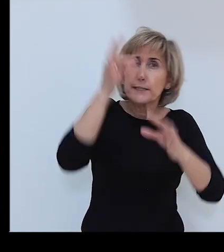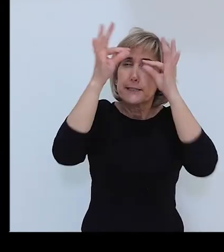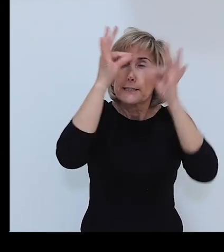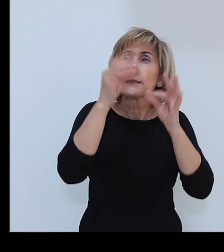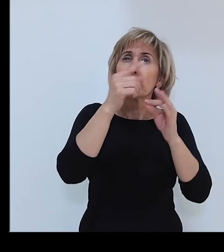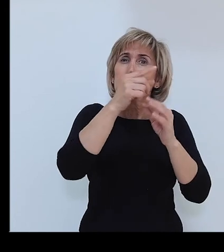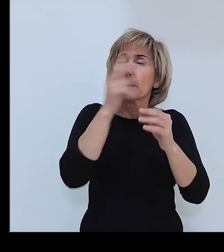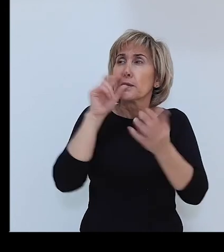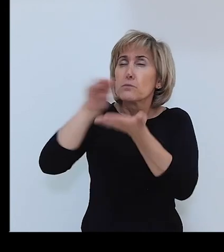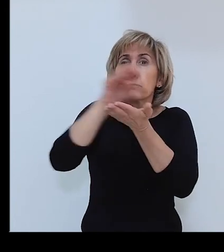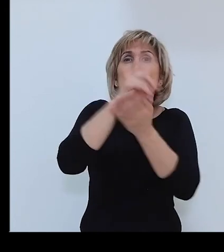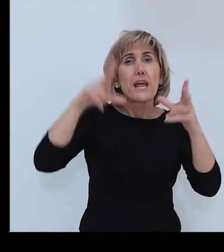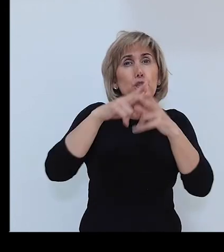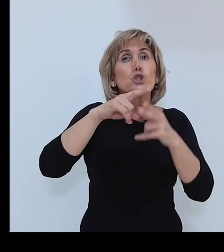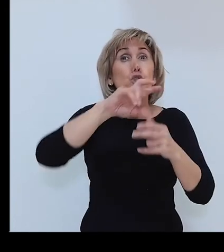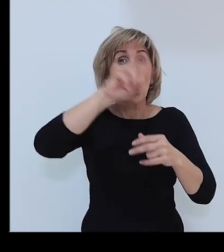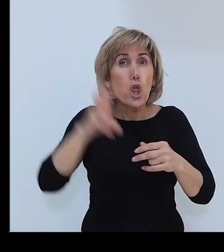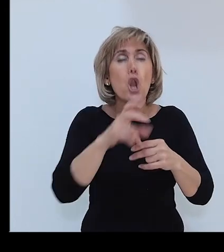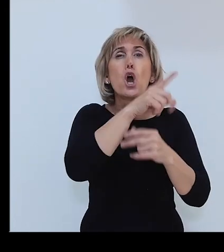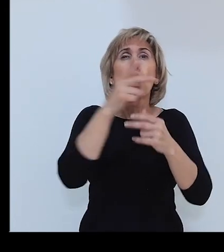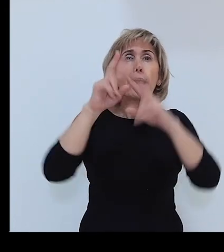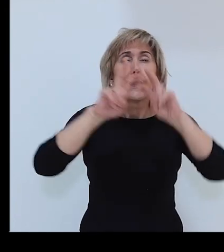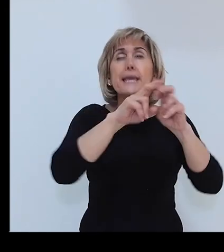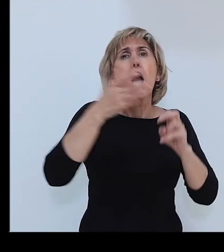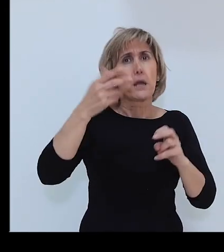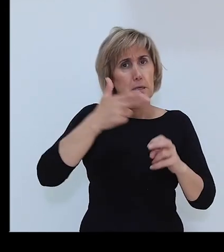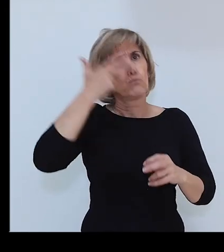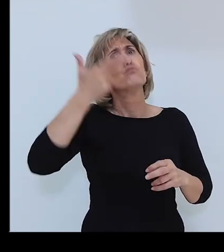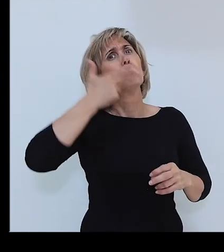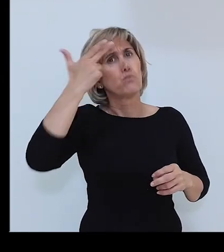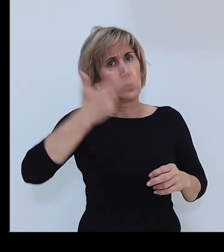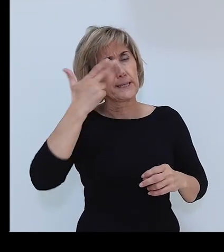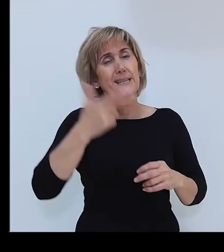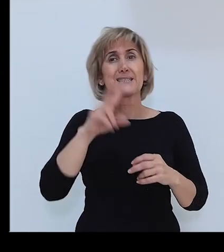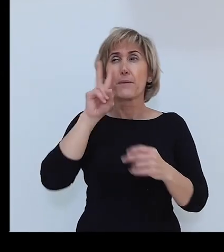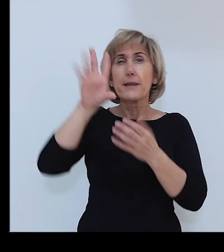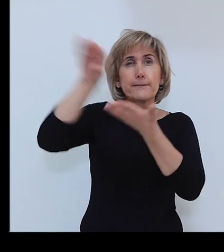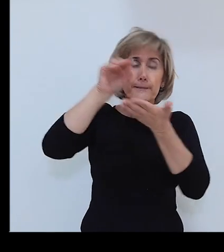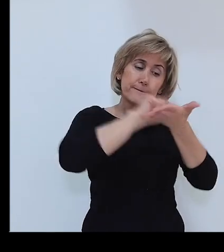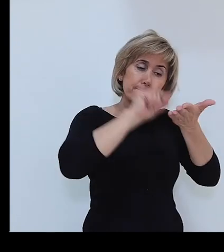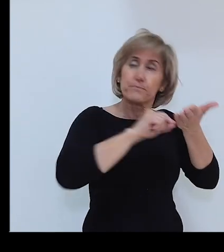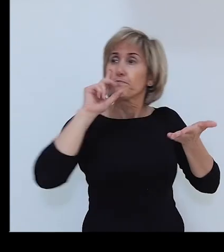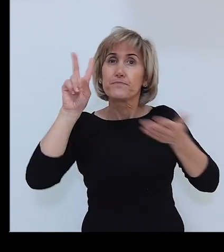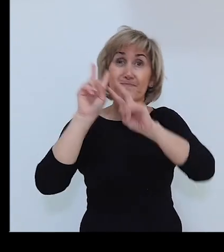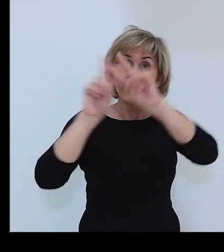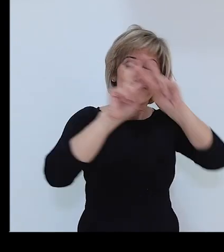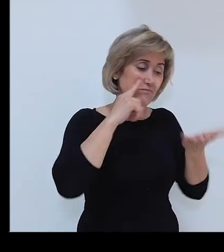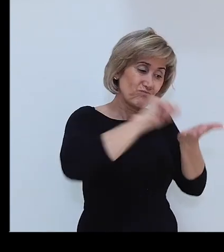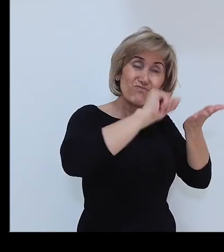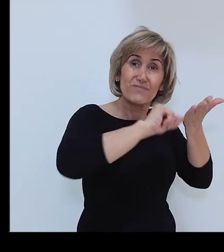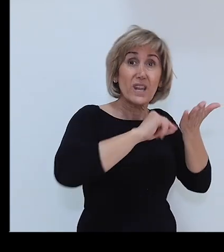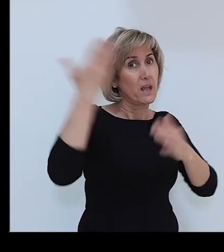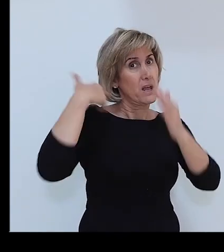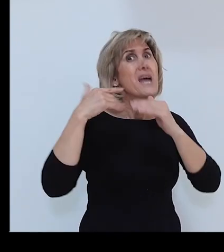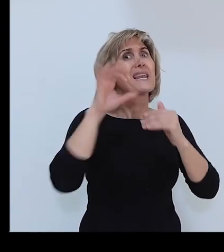que Martino hace una sociología empírica, una sociología rigurosa, y una sociología interesante, que además de su